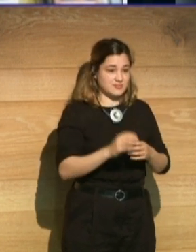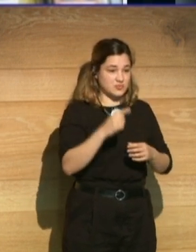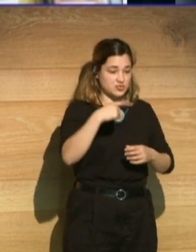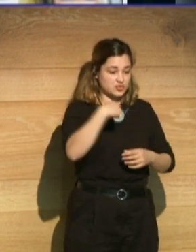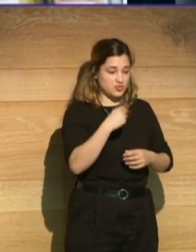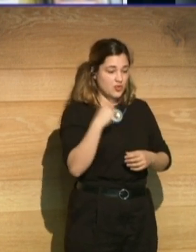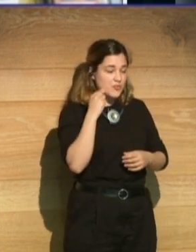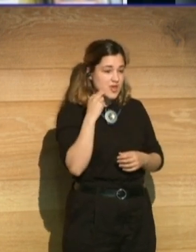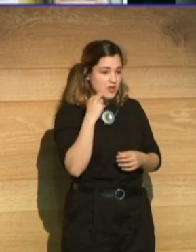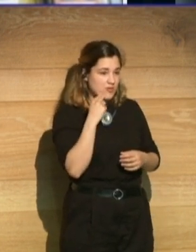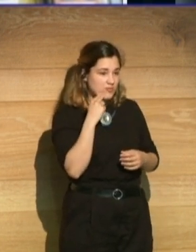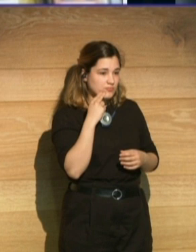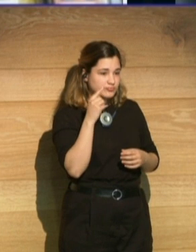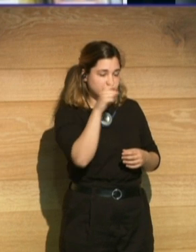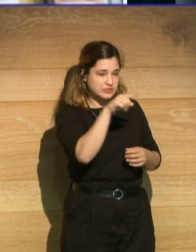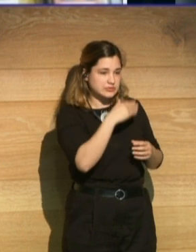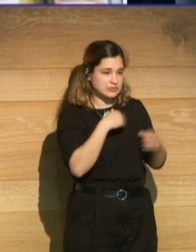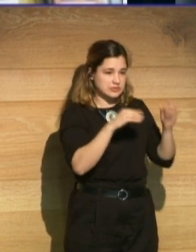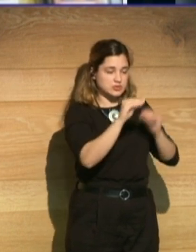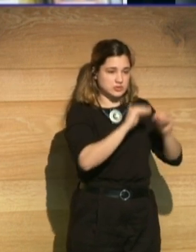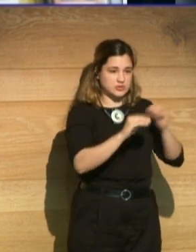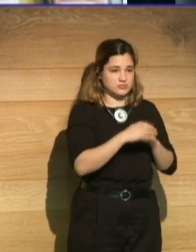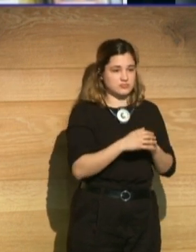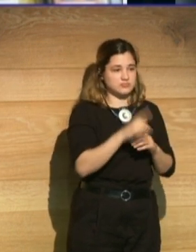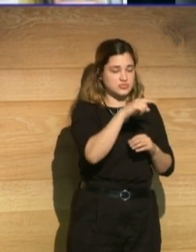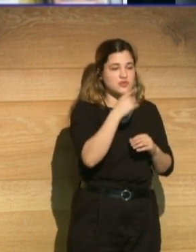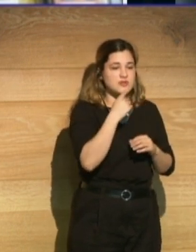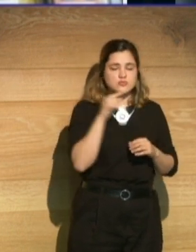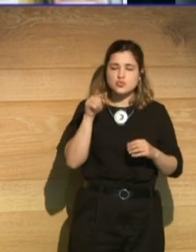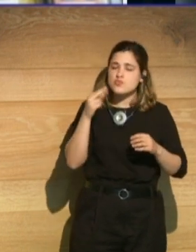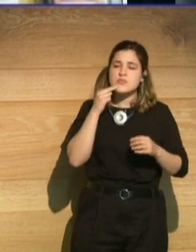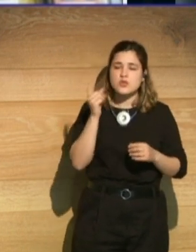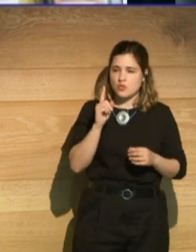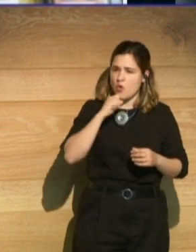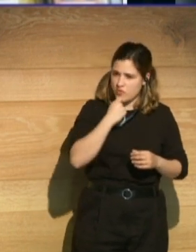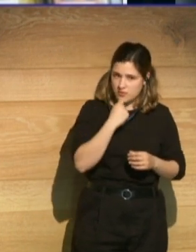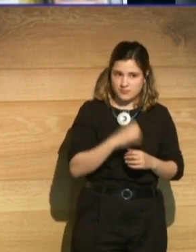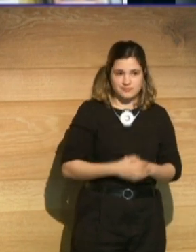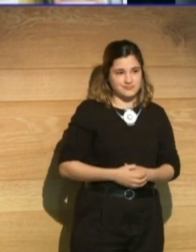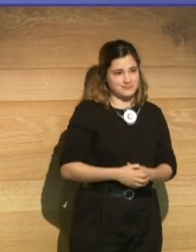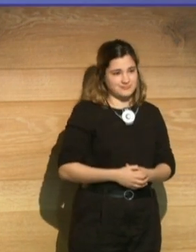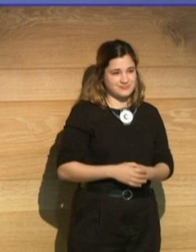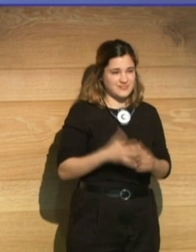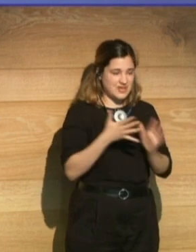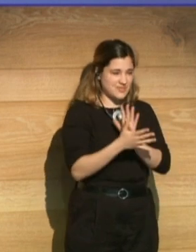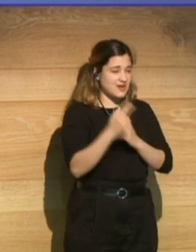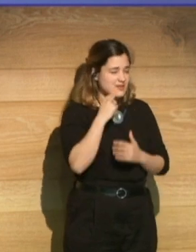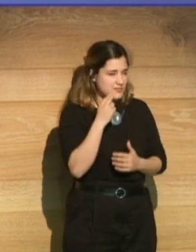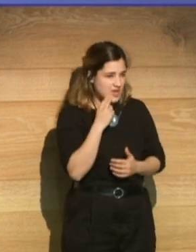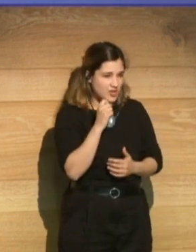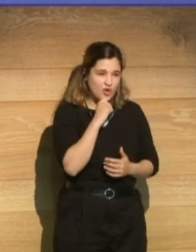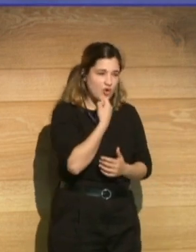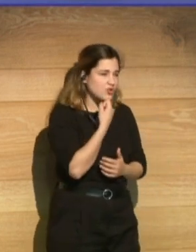un enemigo amenazante, diciéndonos no tengas miedo, odia. Habla del miedo, del odio. ¿Es eso